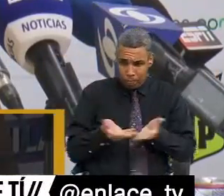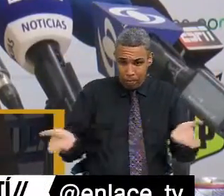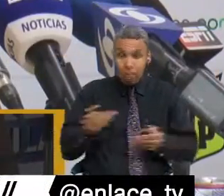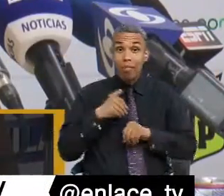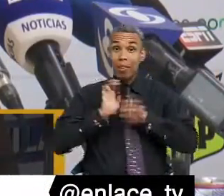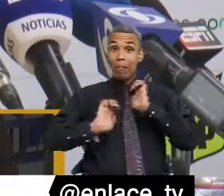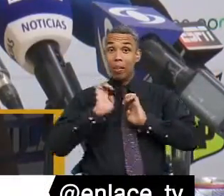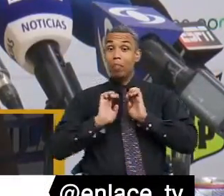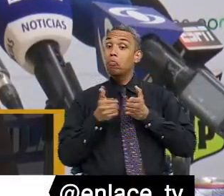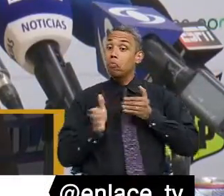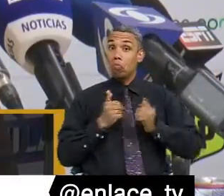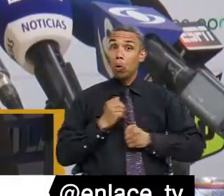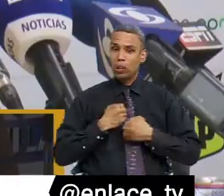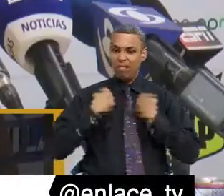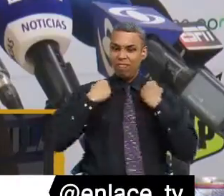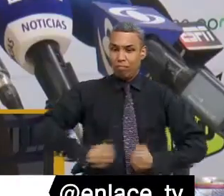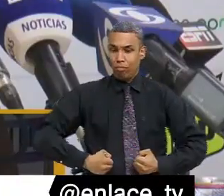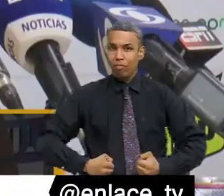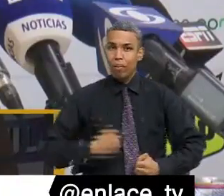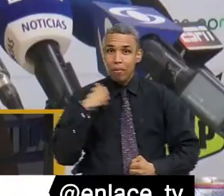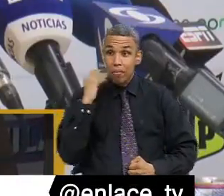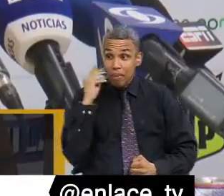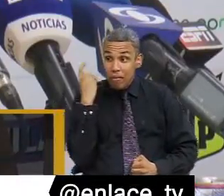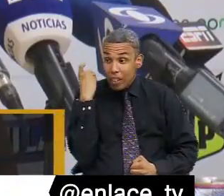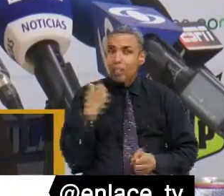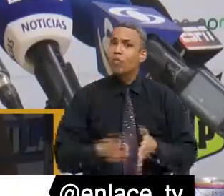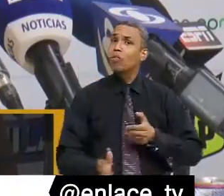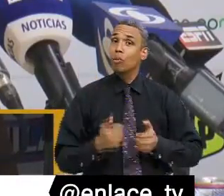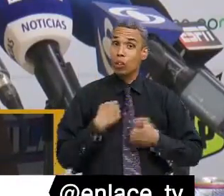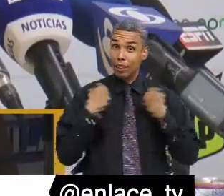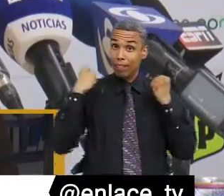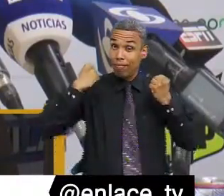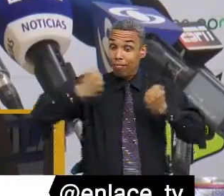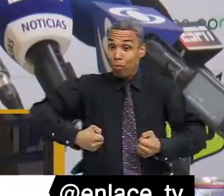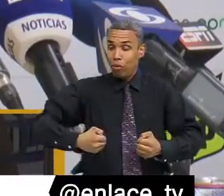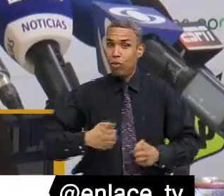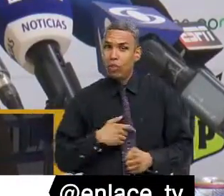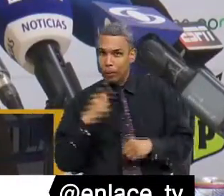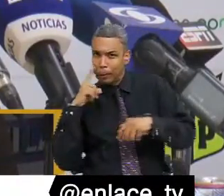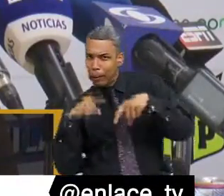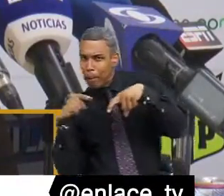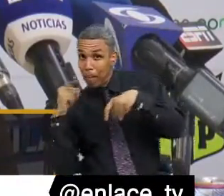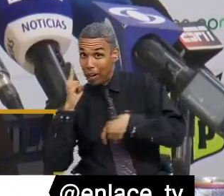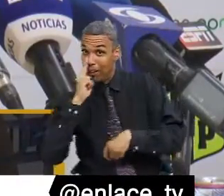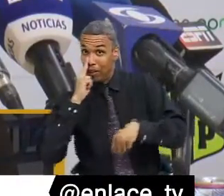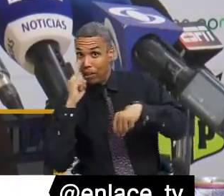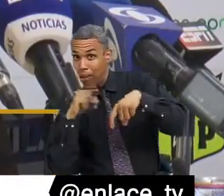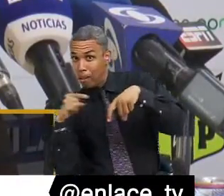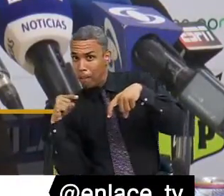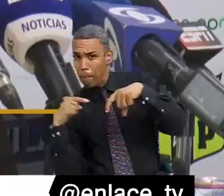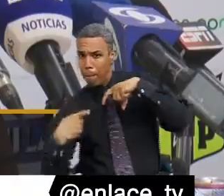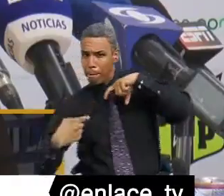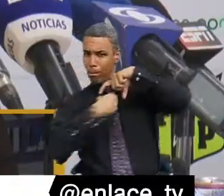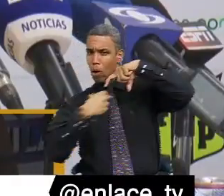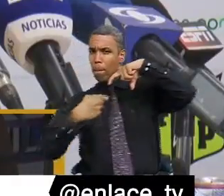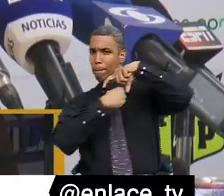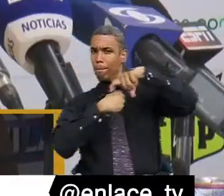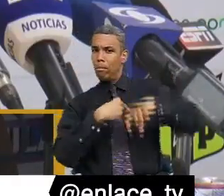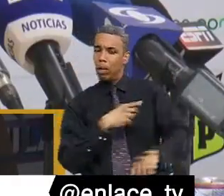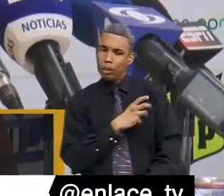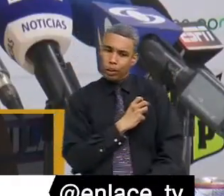y así se presentó aquí. Yo creo que tres goles y que nos hagan tres goles nos duele,